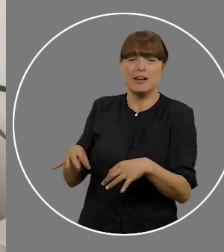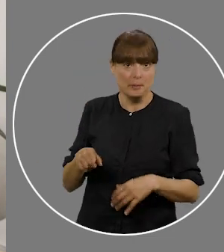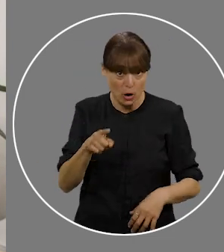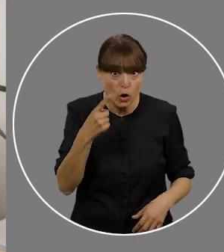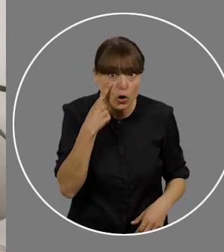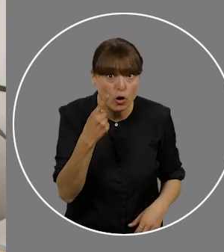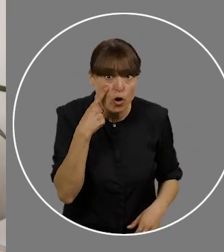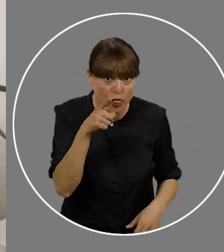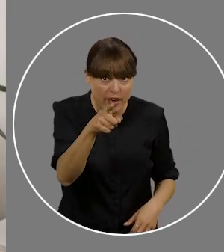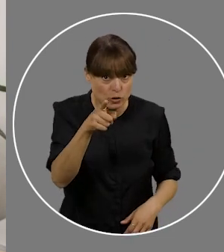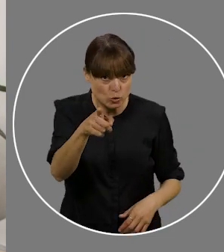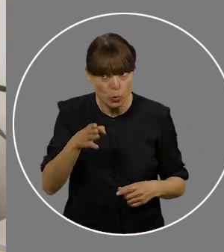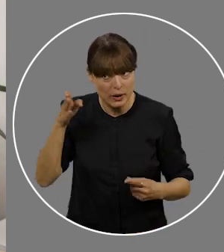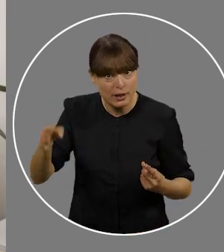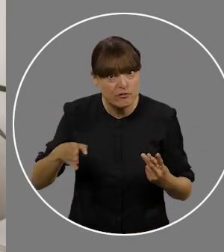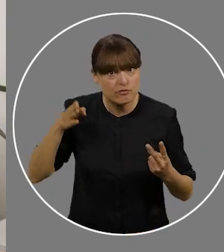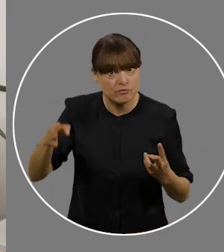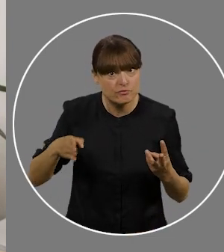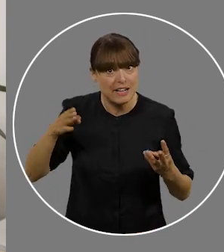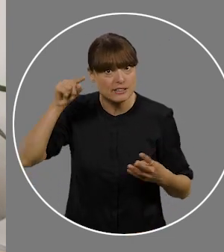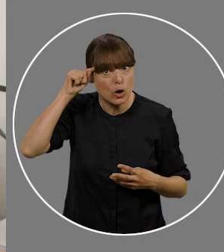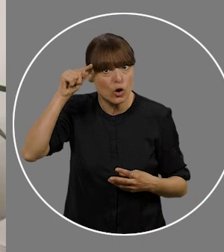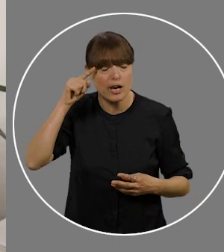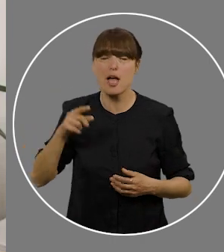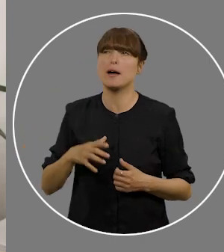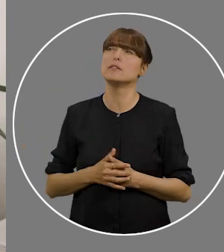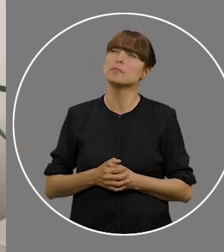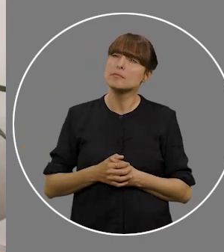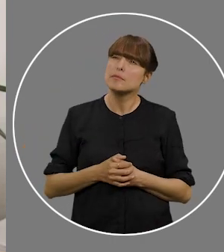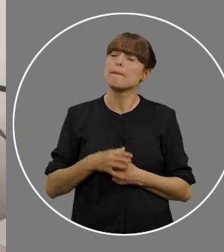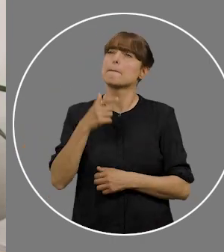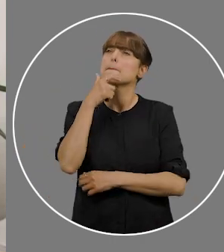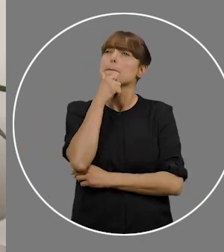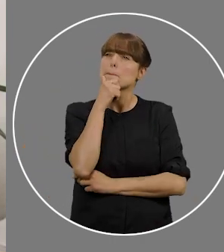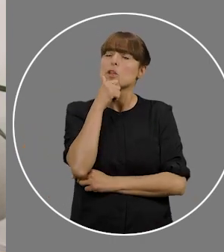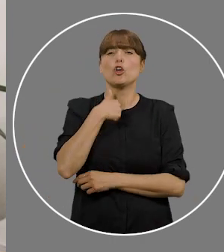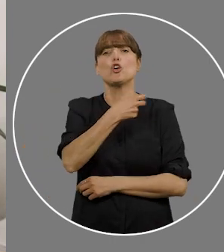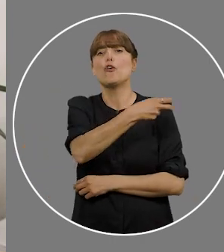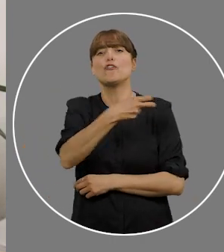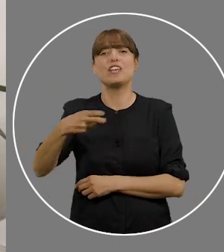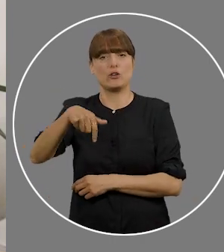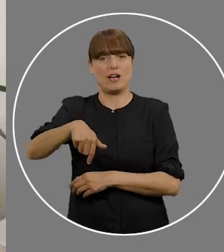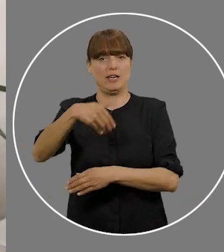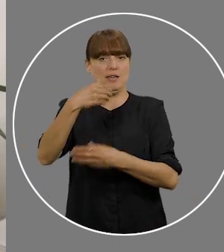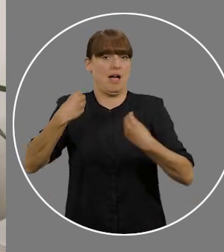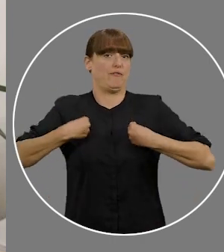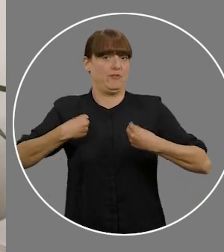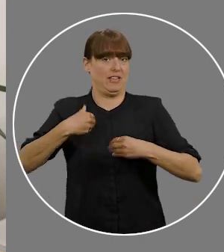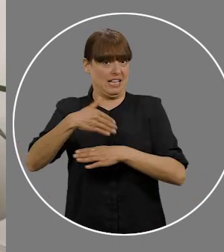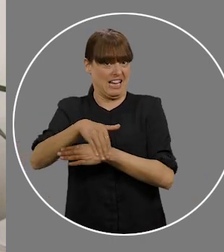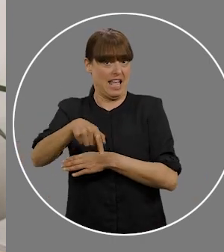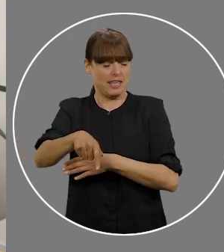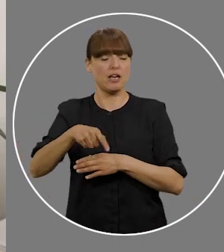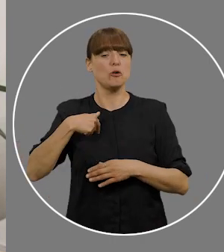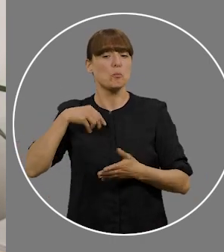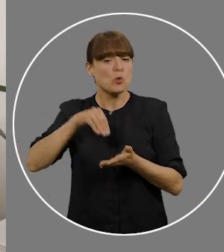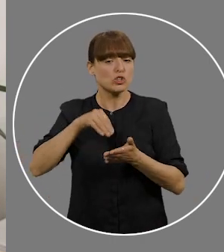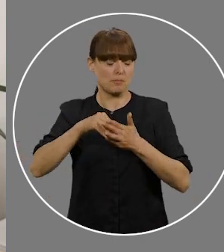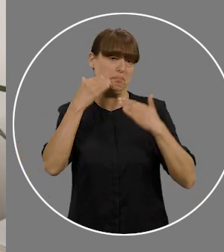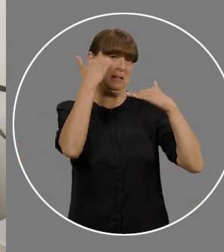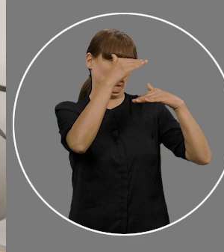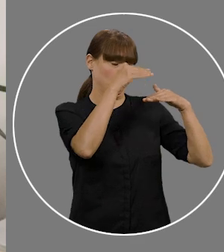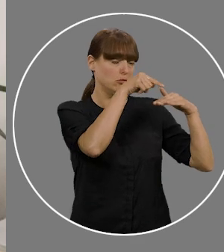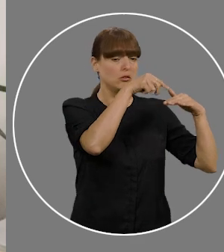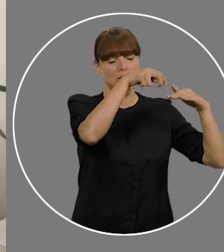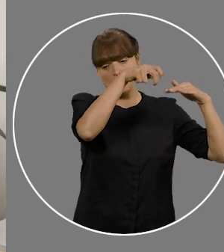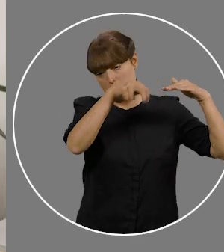pueblo normal, digo yo. ¿Conocían, iban al pueblo por algo? Hombre, yo cuando me vine a vivir a la calle Federico